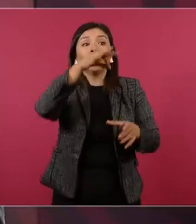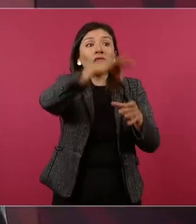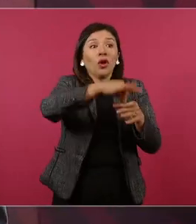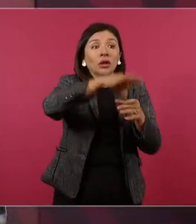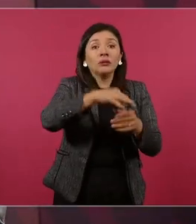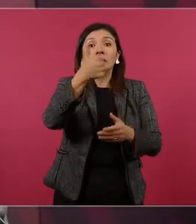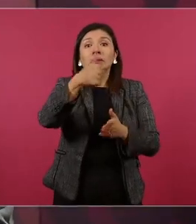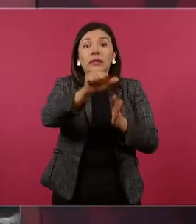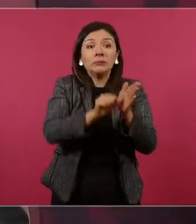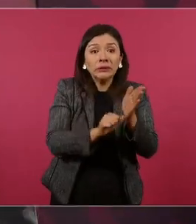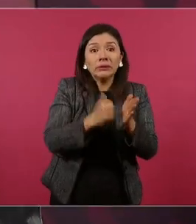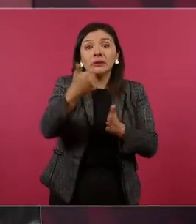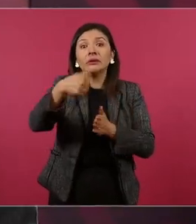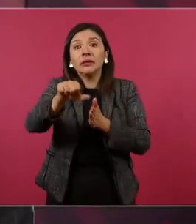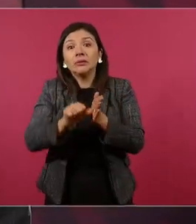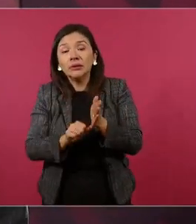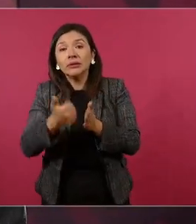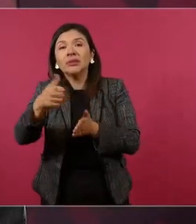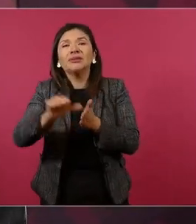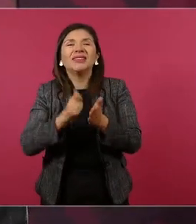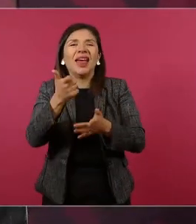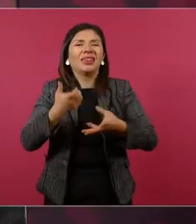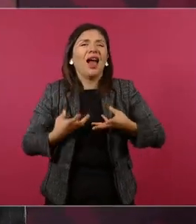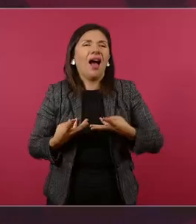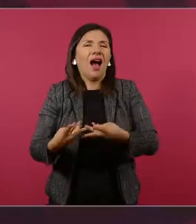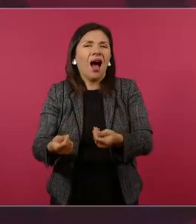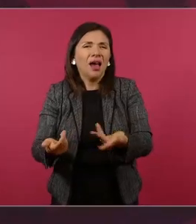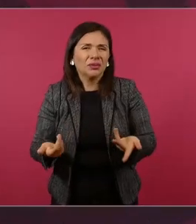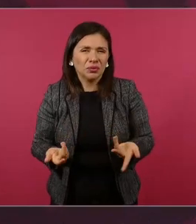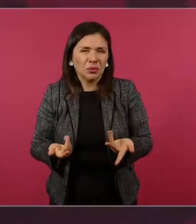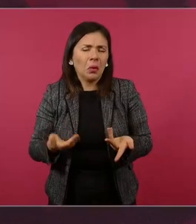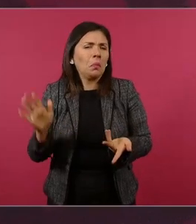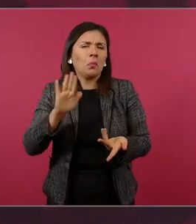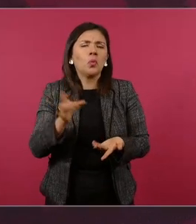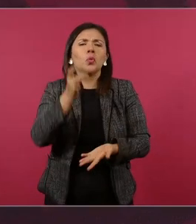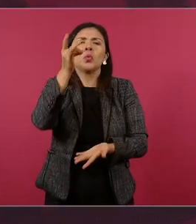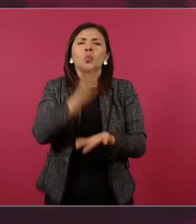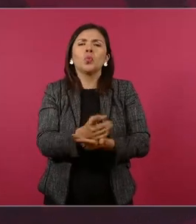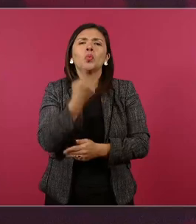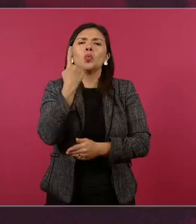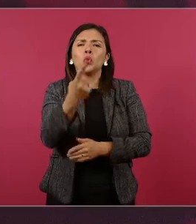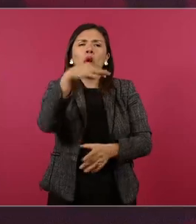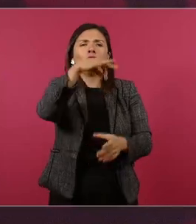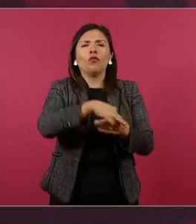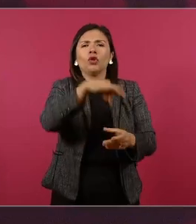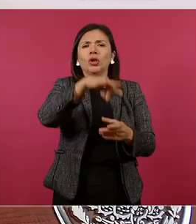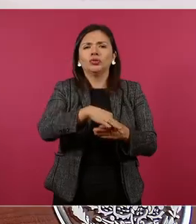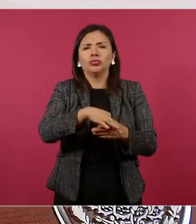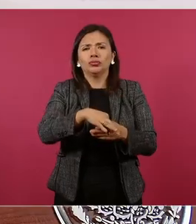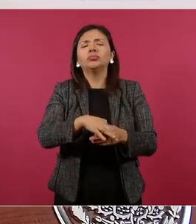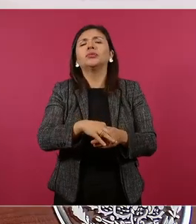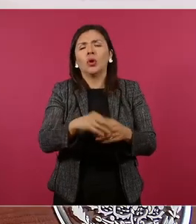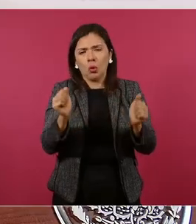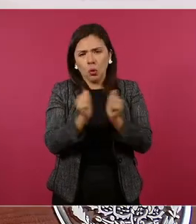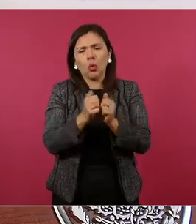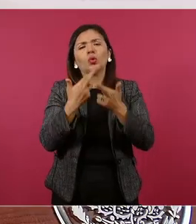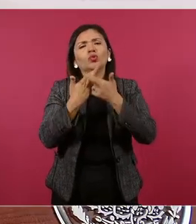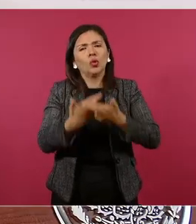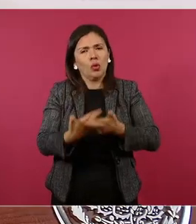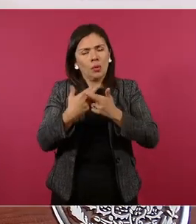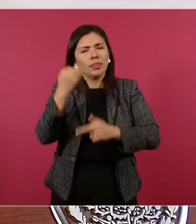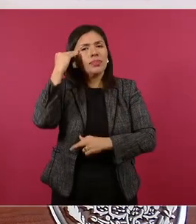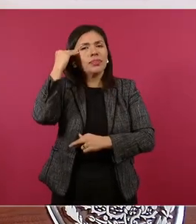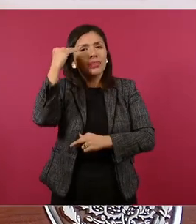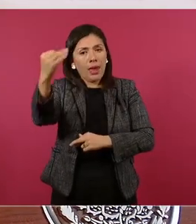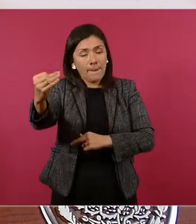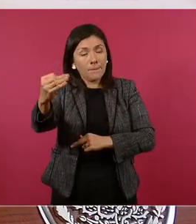si se puede hacer este una sola no que se de el tiempo